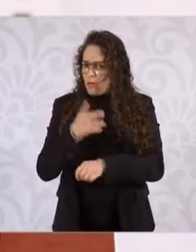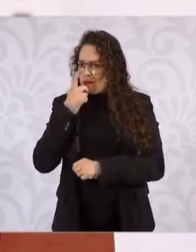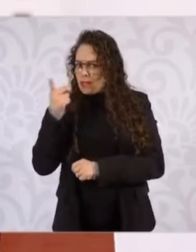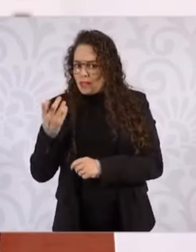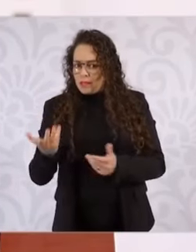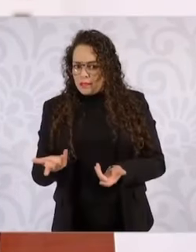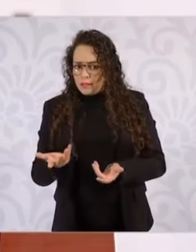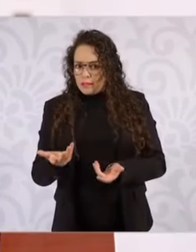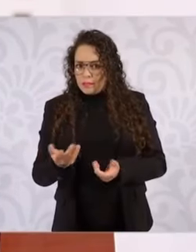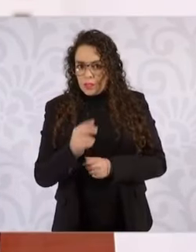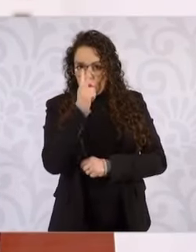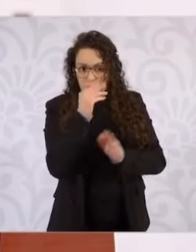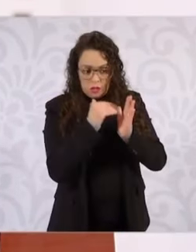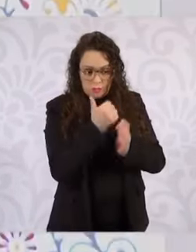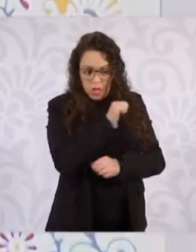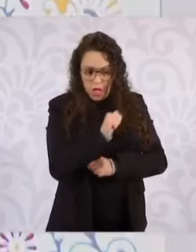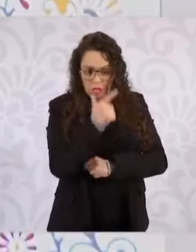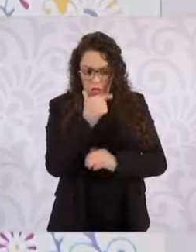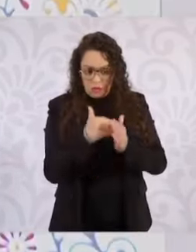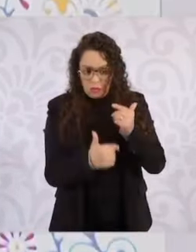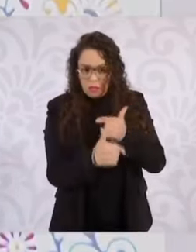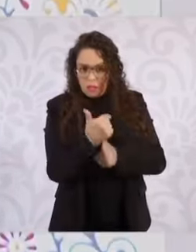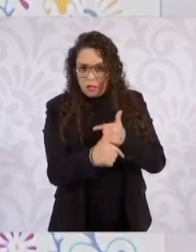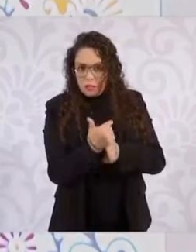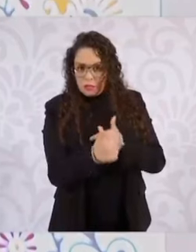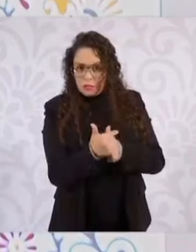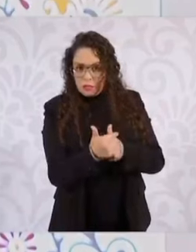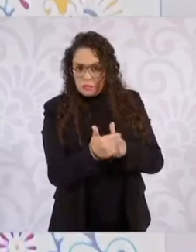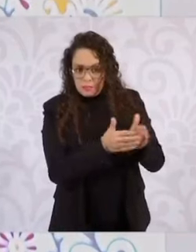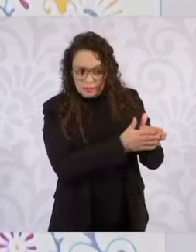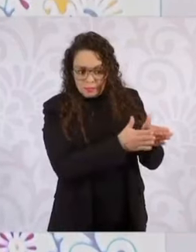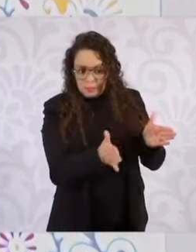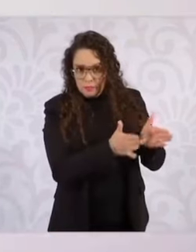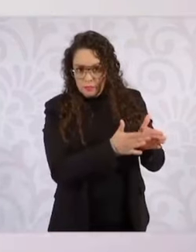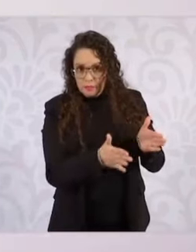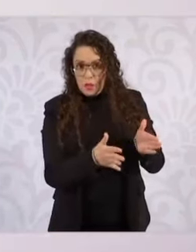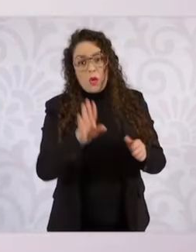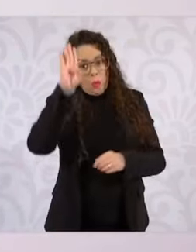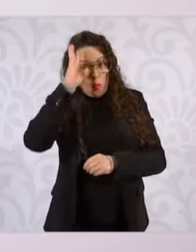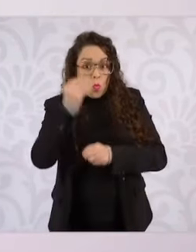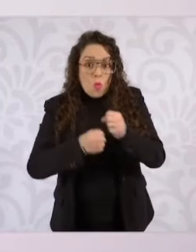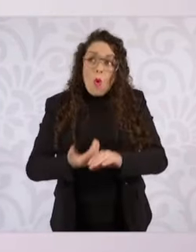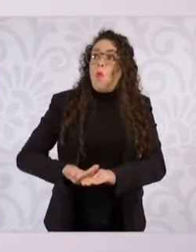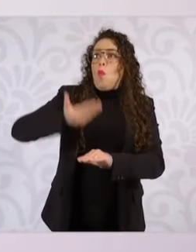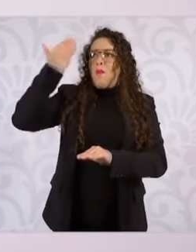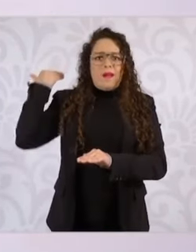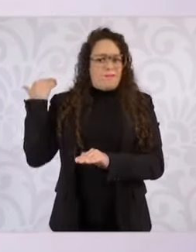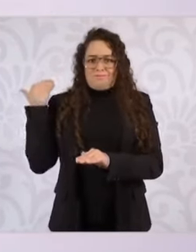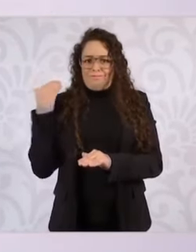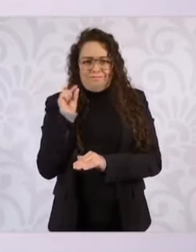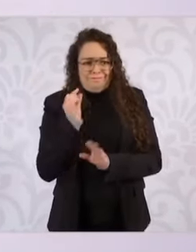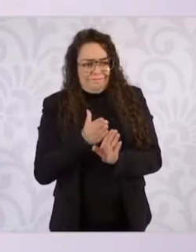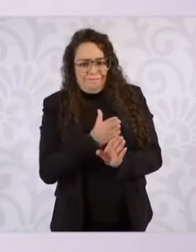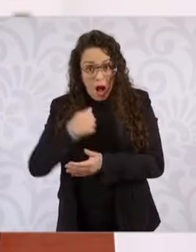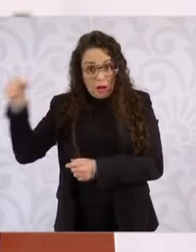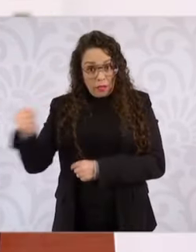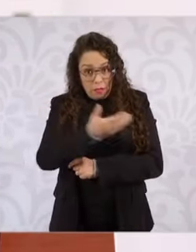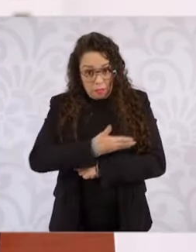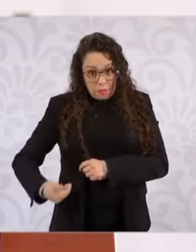2006 a 2012. Porque luego se habla de democracia en México. Sí, nada más que ese presidente llegó con un fraude